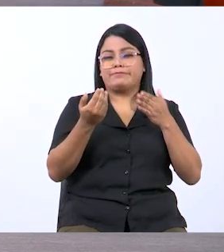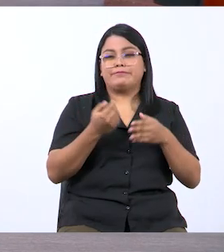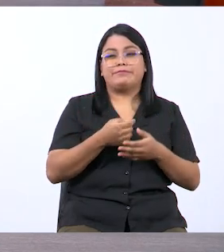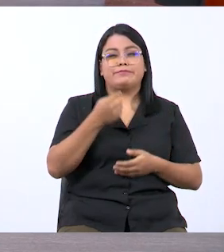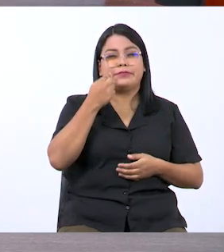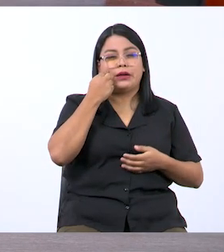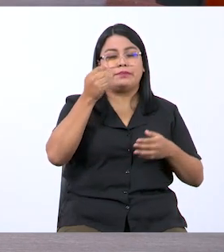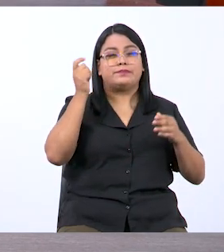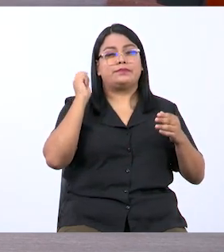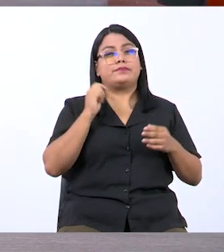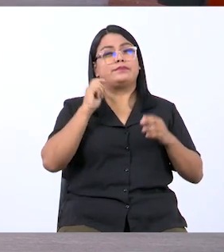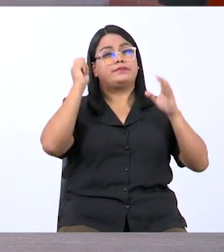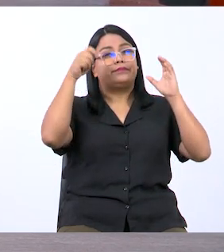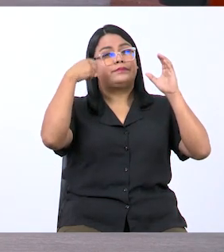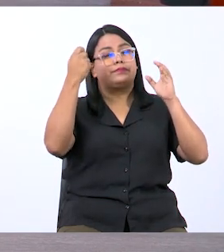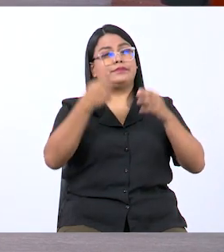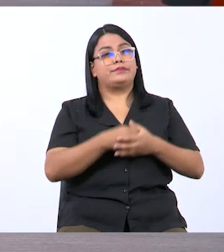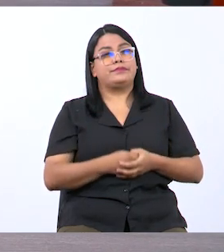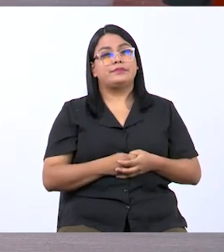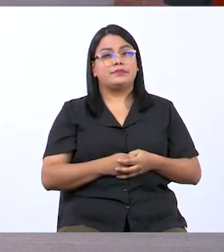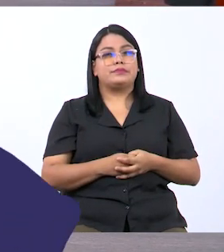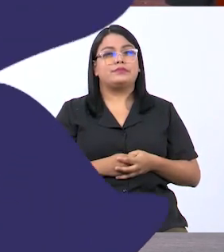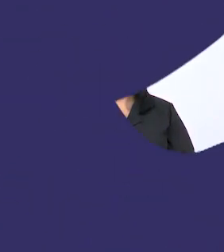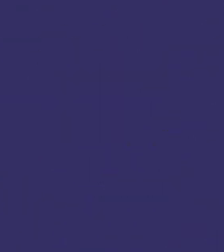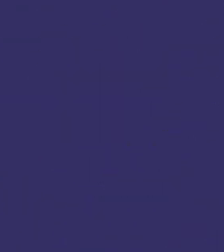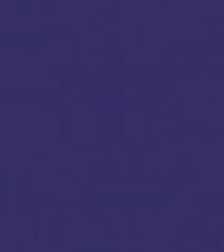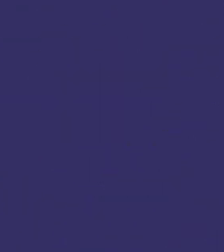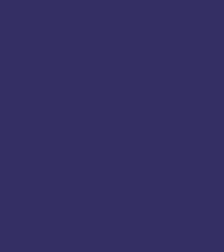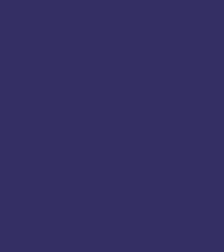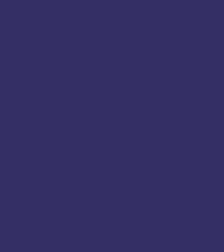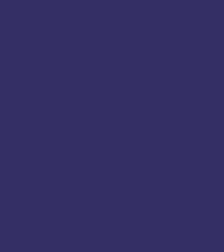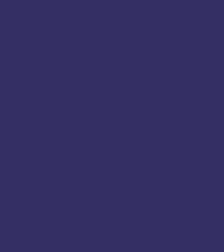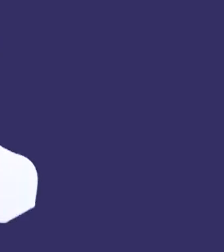acabamos de mencionar? De acuerdo, veámosla.